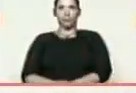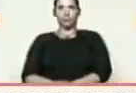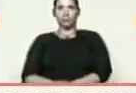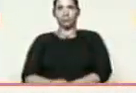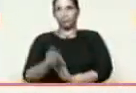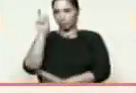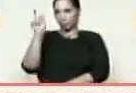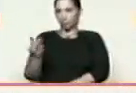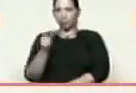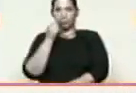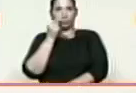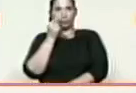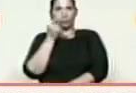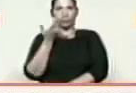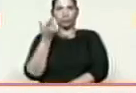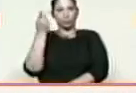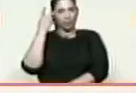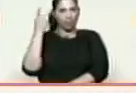pedagógico,